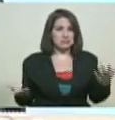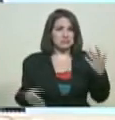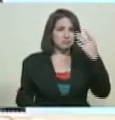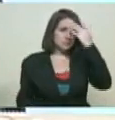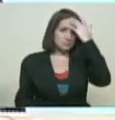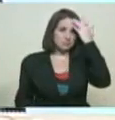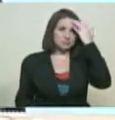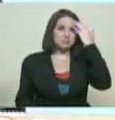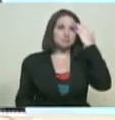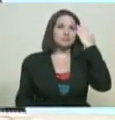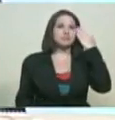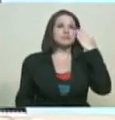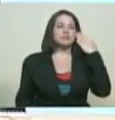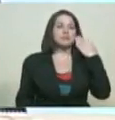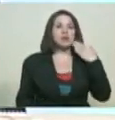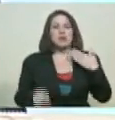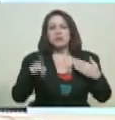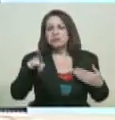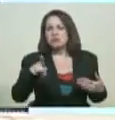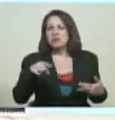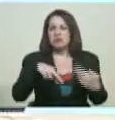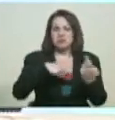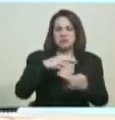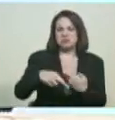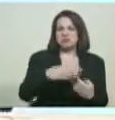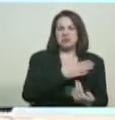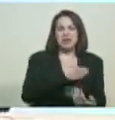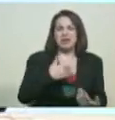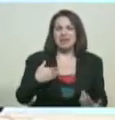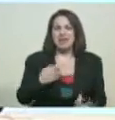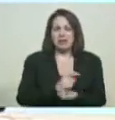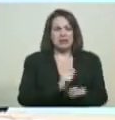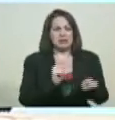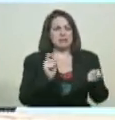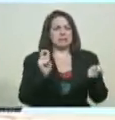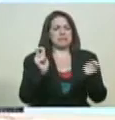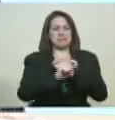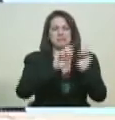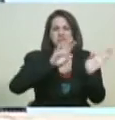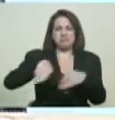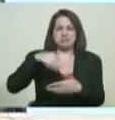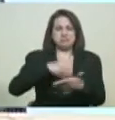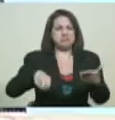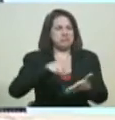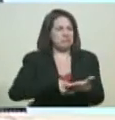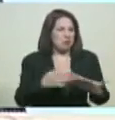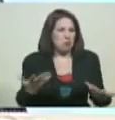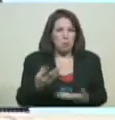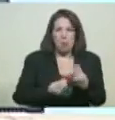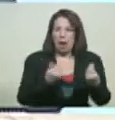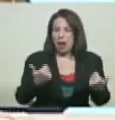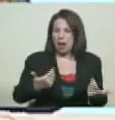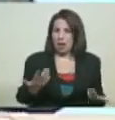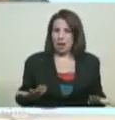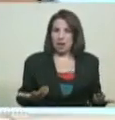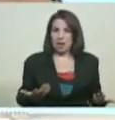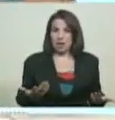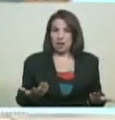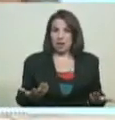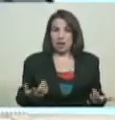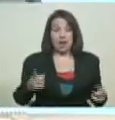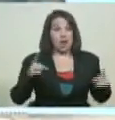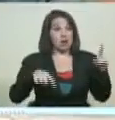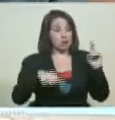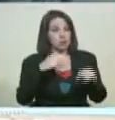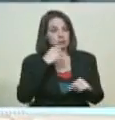de qué revolución quieres que tú que nos salvemos o salvemos el país algunos de ellos si digo el nombre